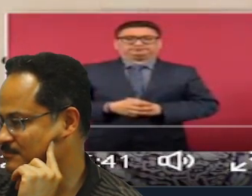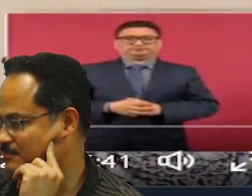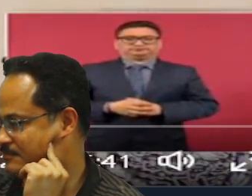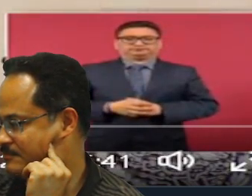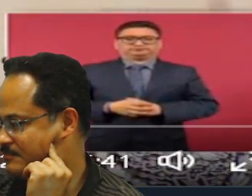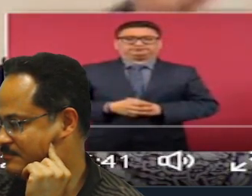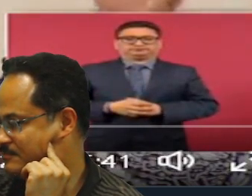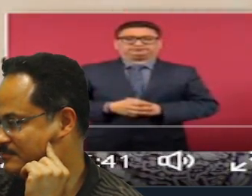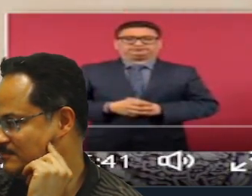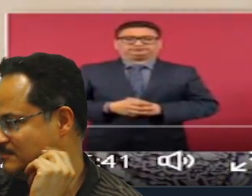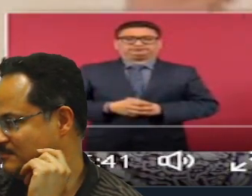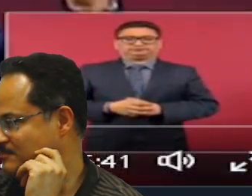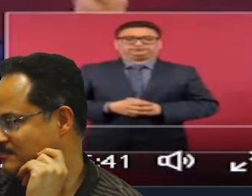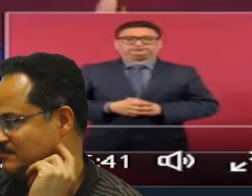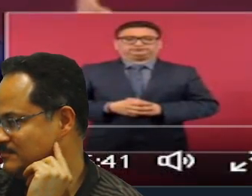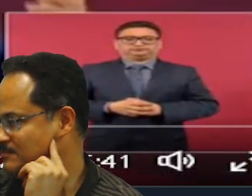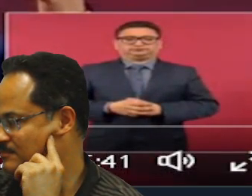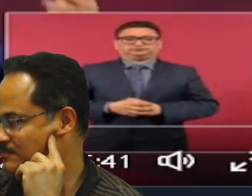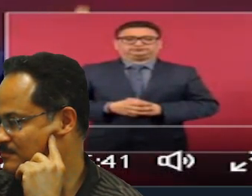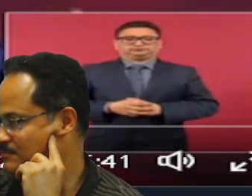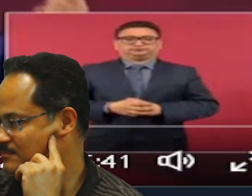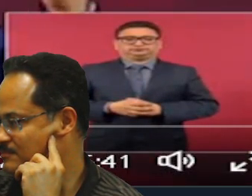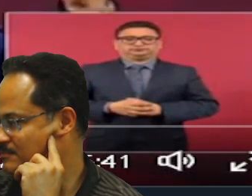se metieron